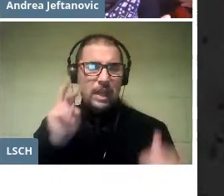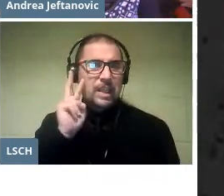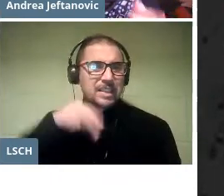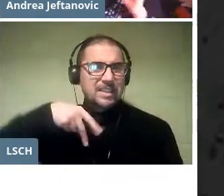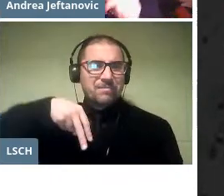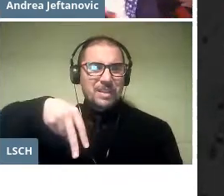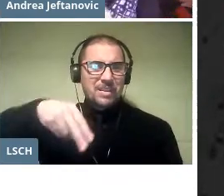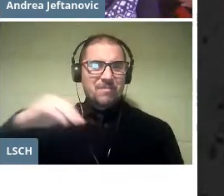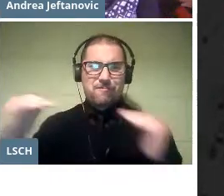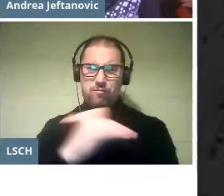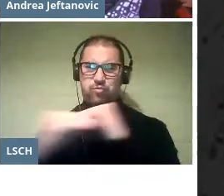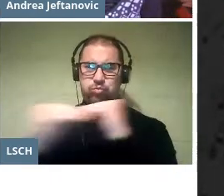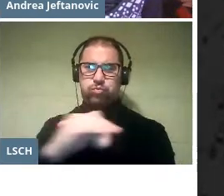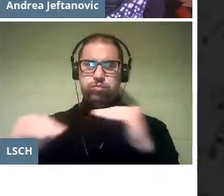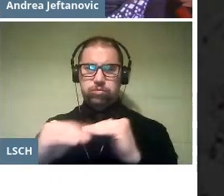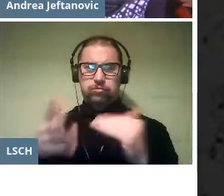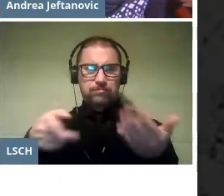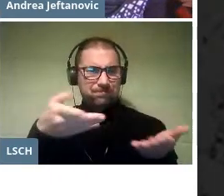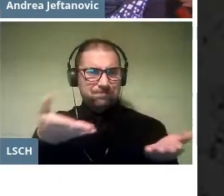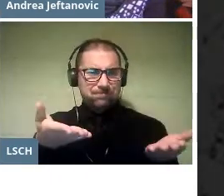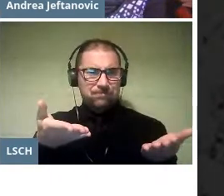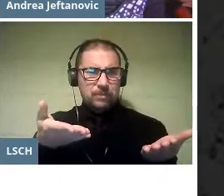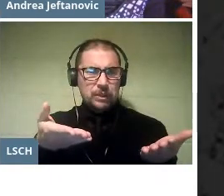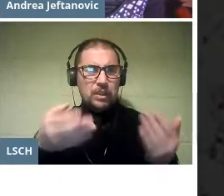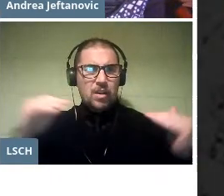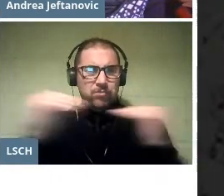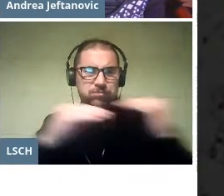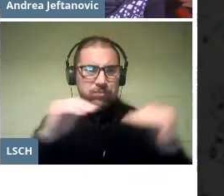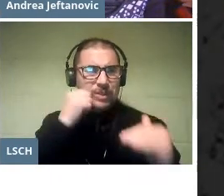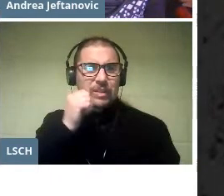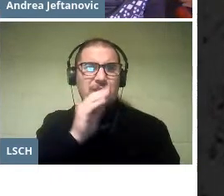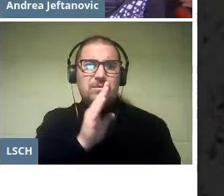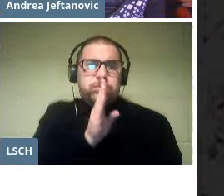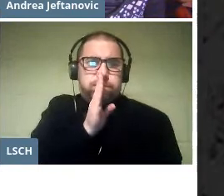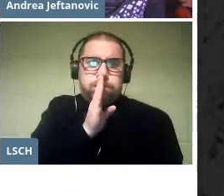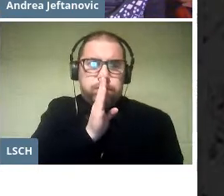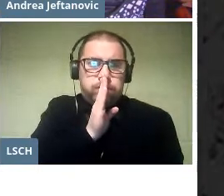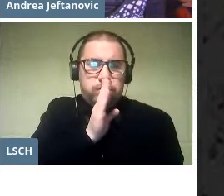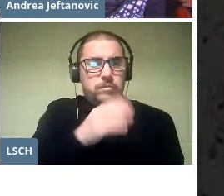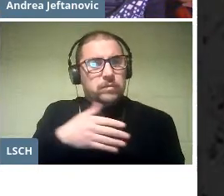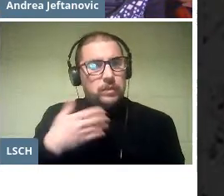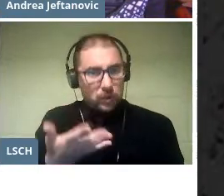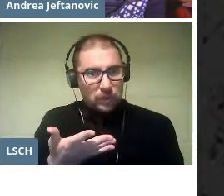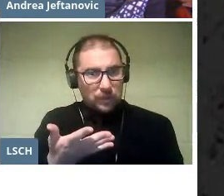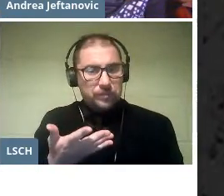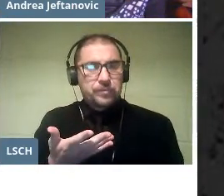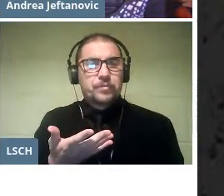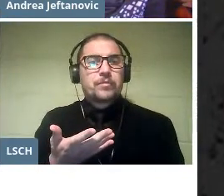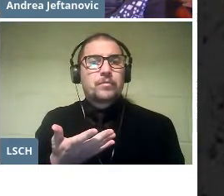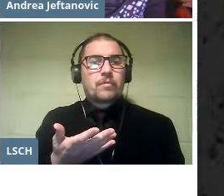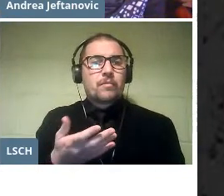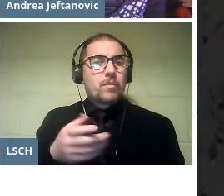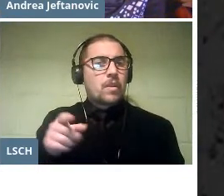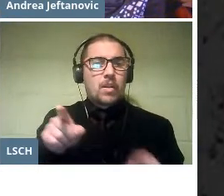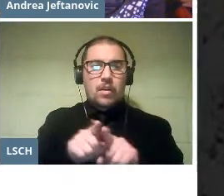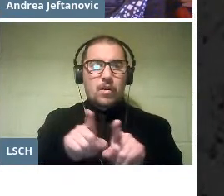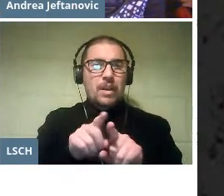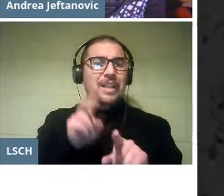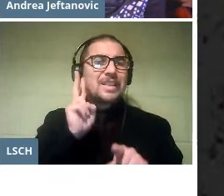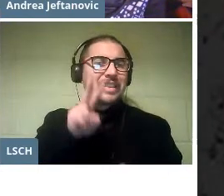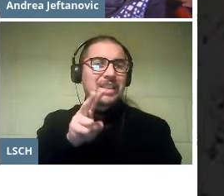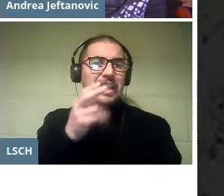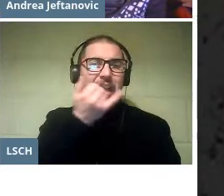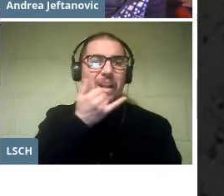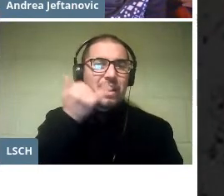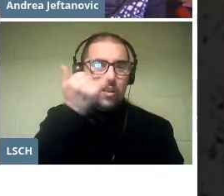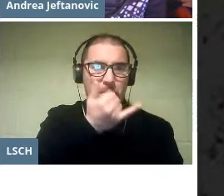peatones, no solo habrá caído en el silencio, sino que arriesga a convertirse, así como los idiomas inhablantes, en